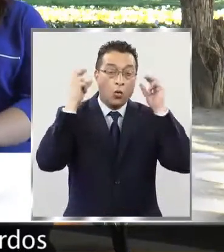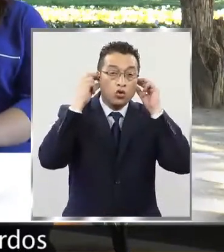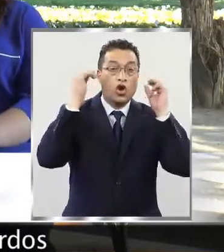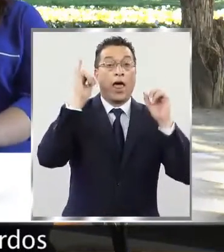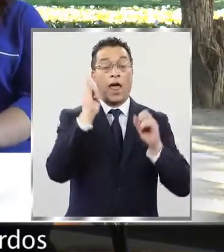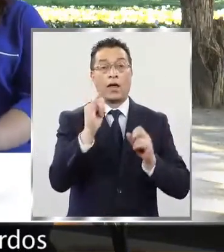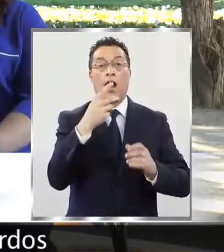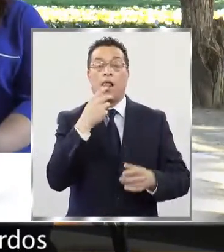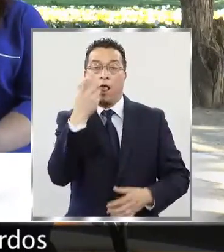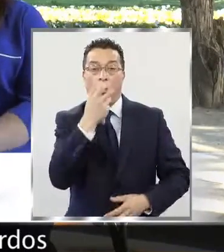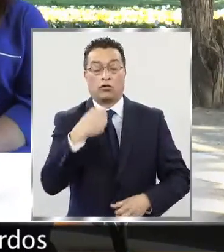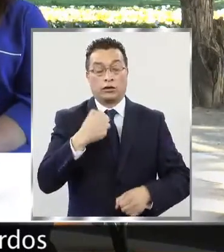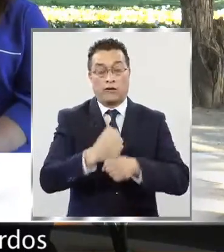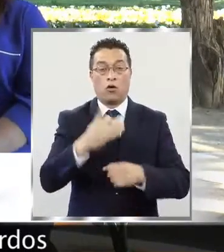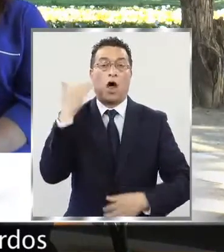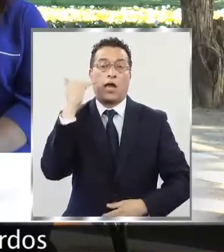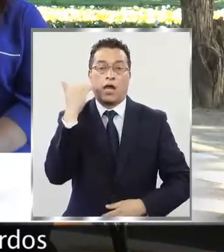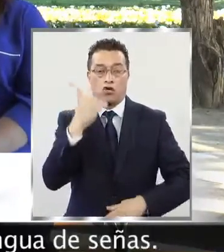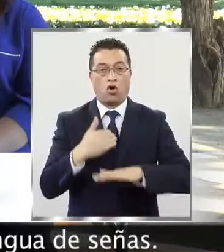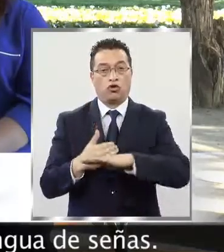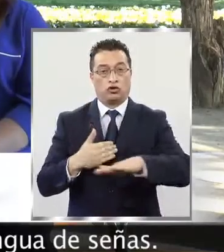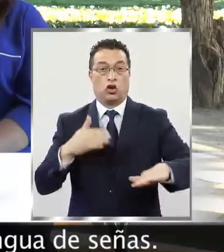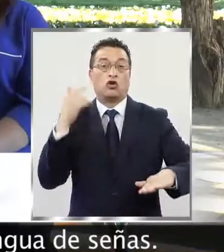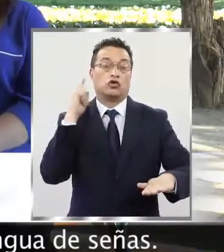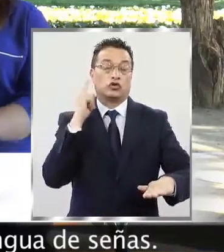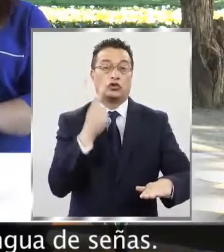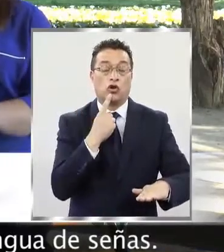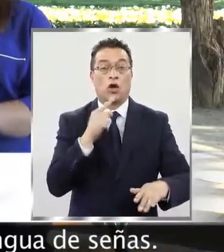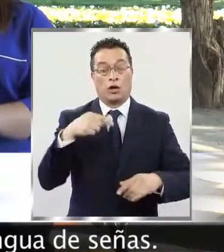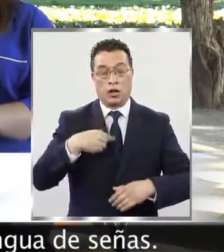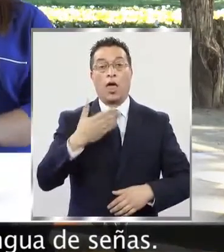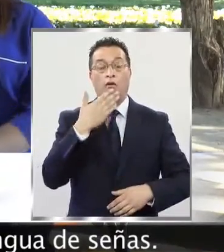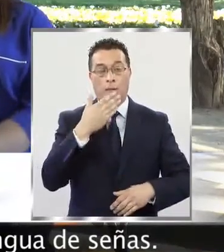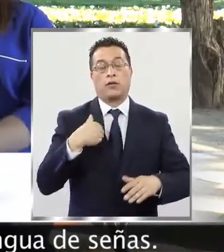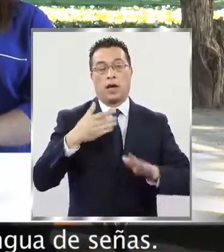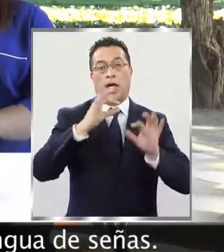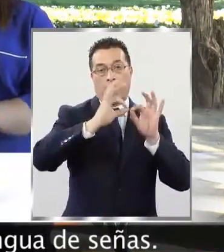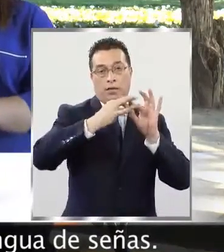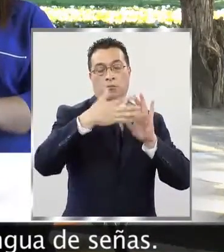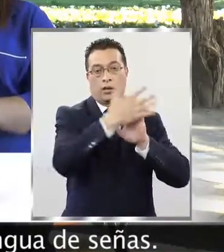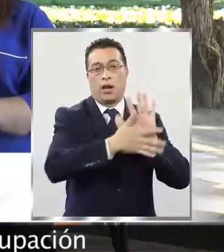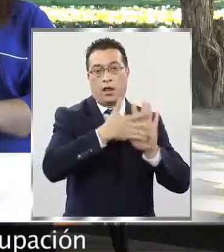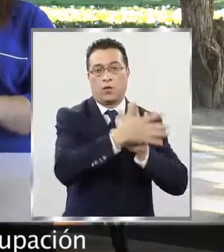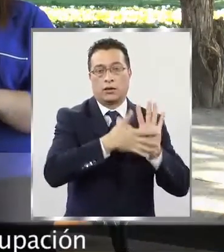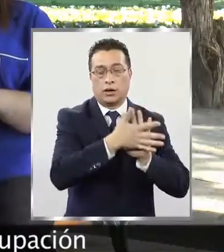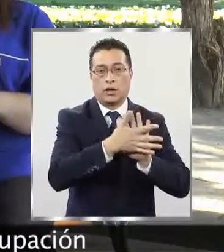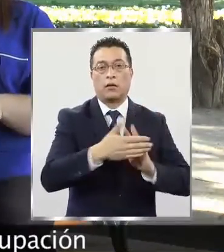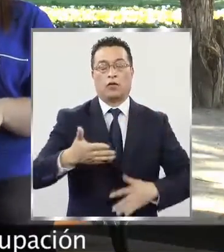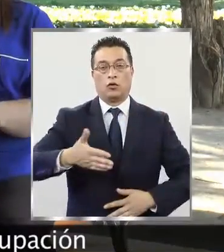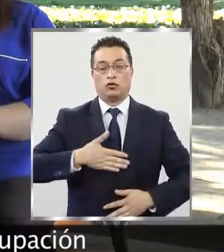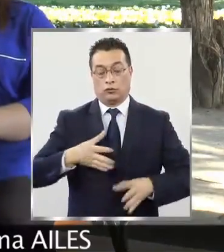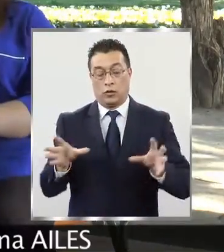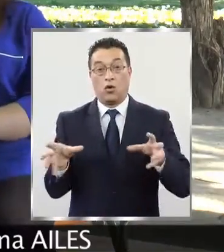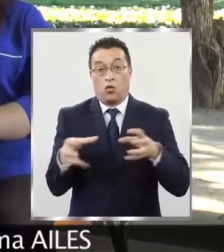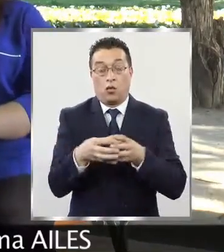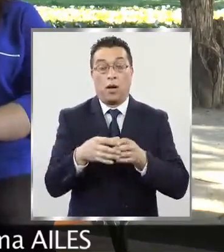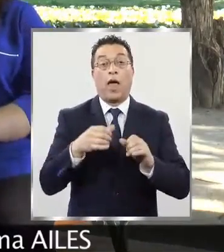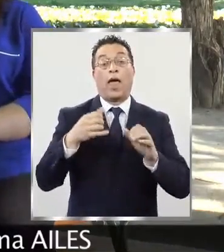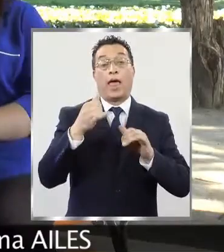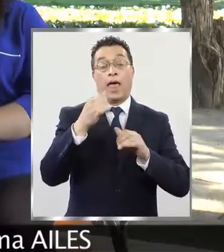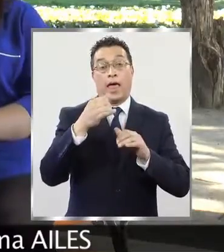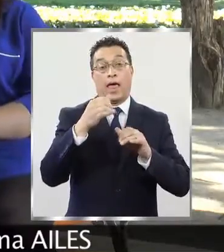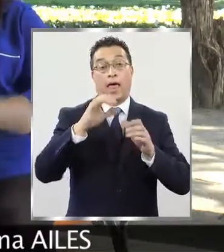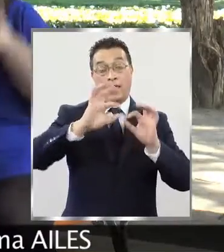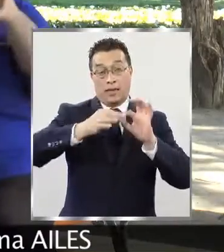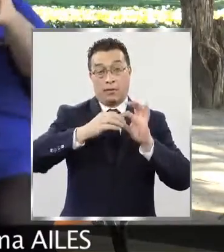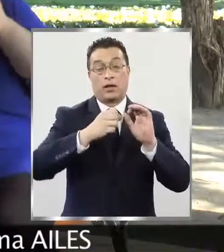trabajo con niños sordos y además soy intérprete de lengua de señas. Yo pertenezco a una agrupación de intérpretes que